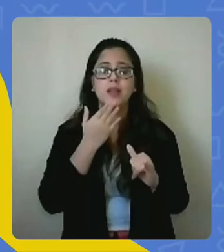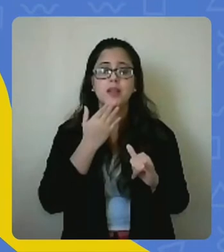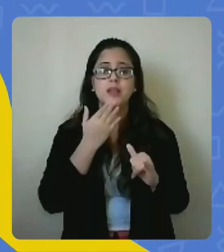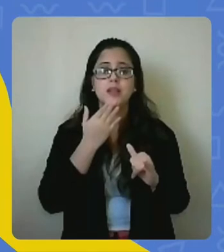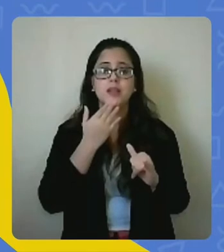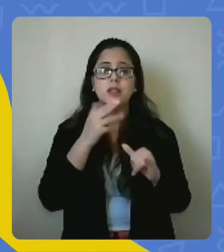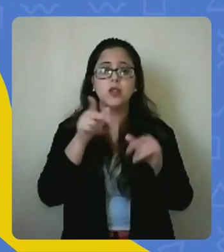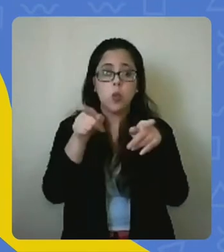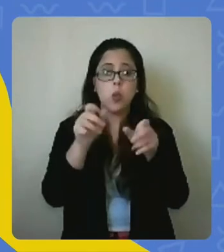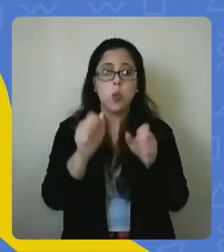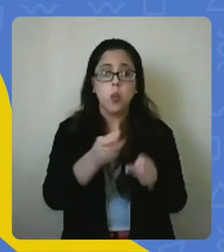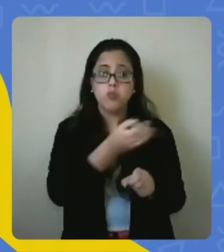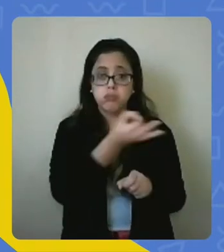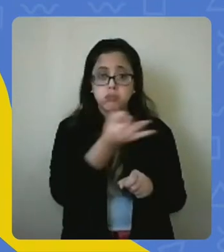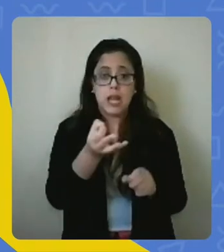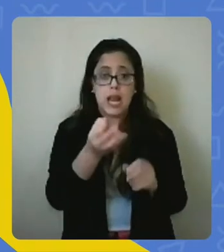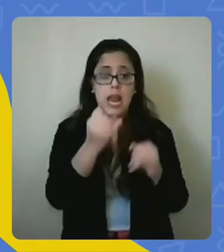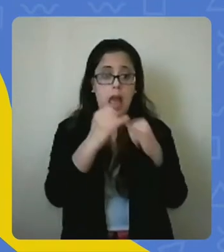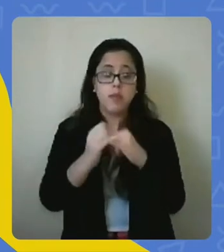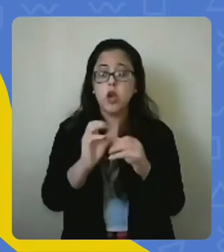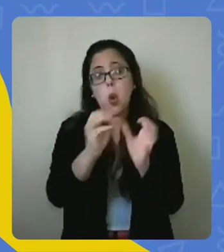a tus amigos o compañeros